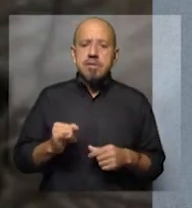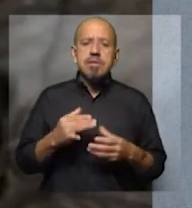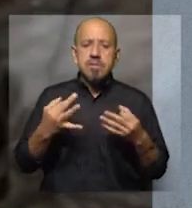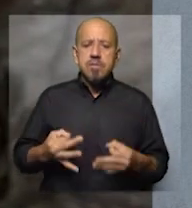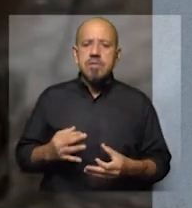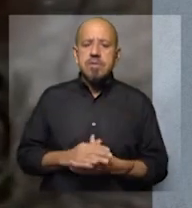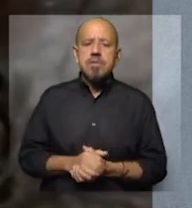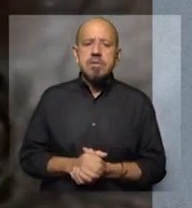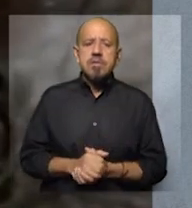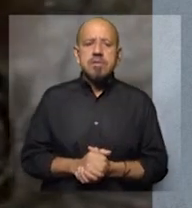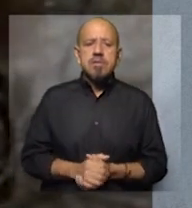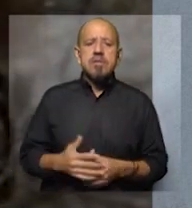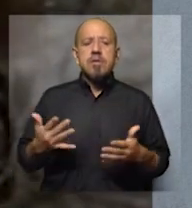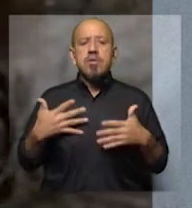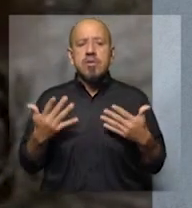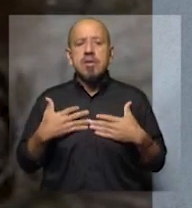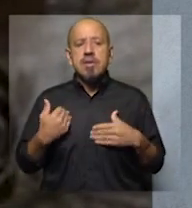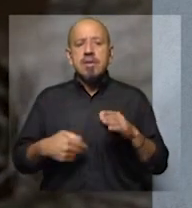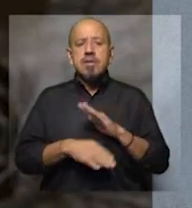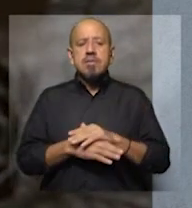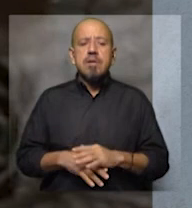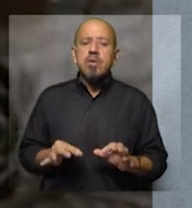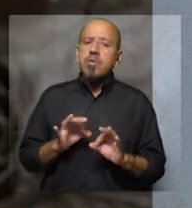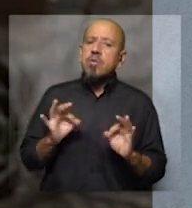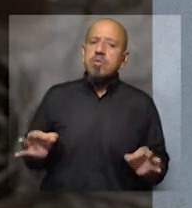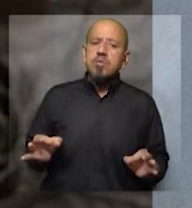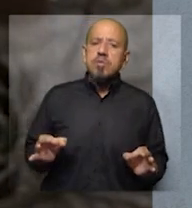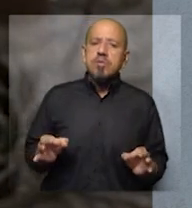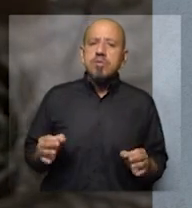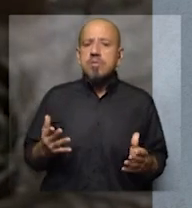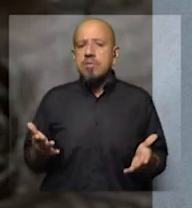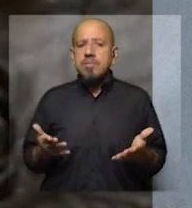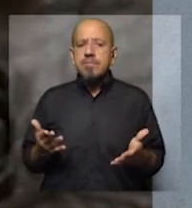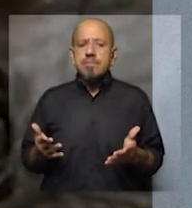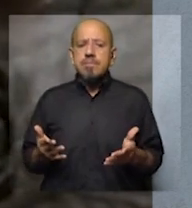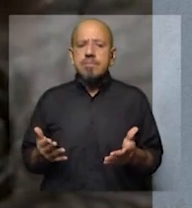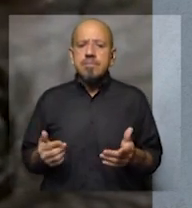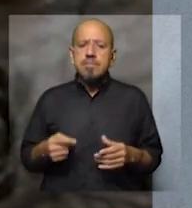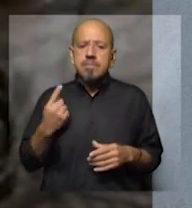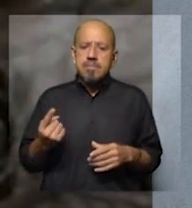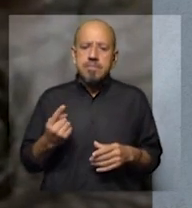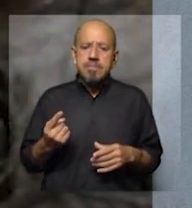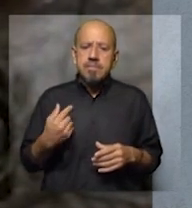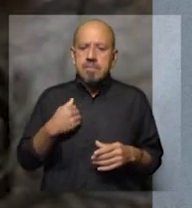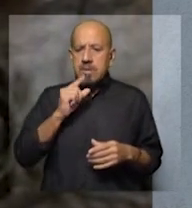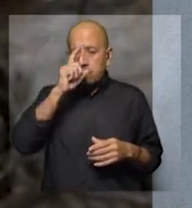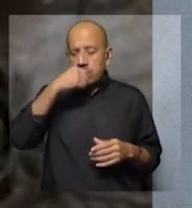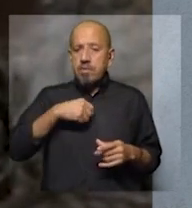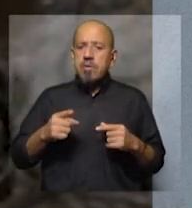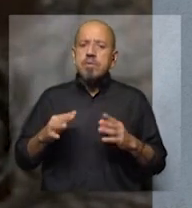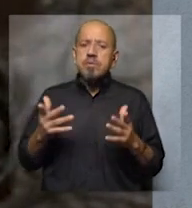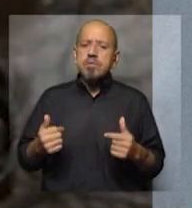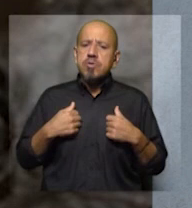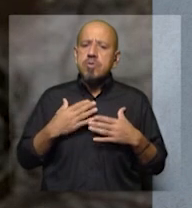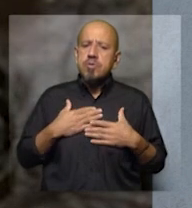dudas contenta de que se va o con es primero que nada además de querer mucho Montevideo quiero